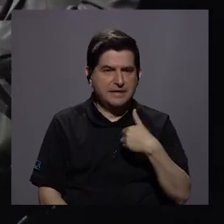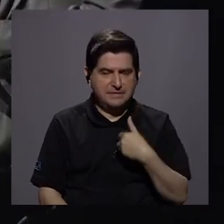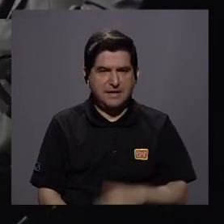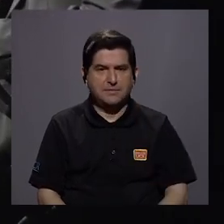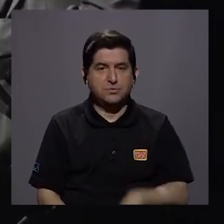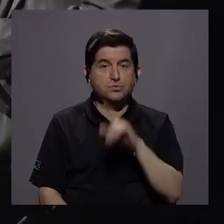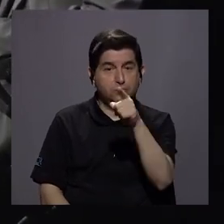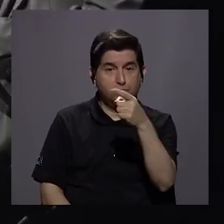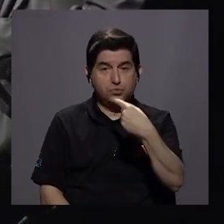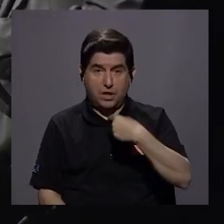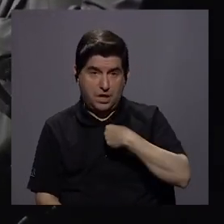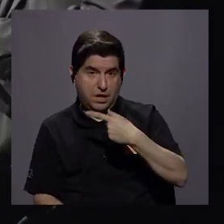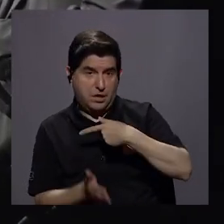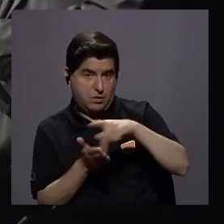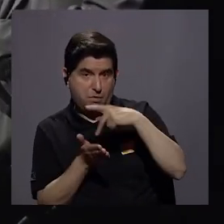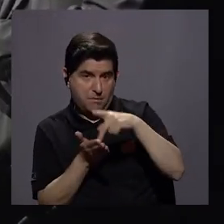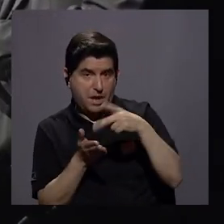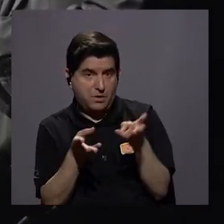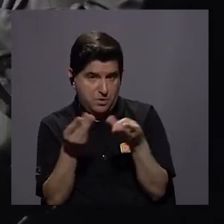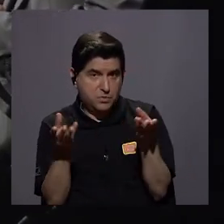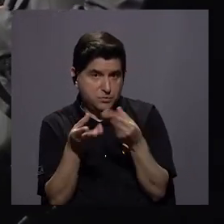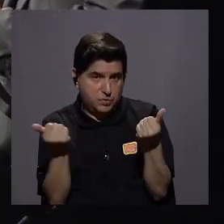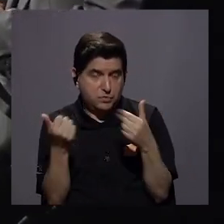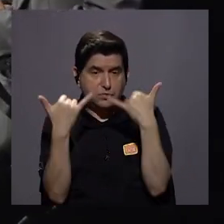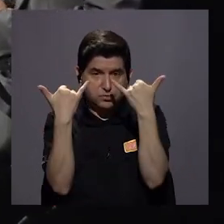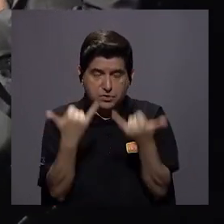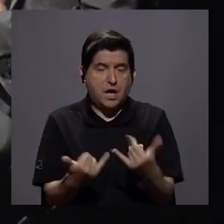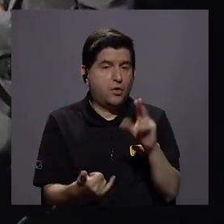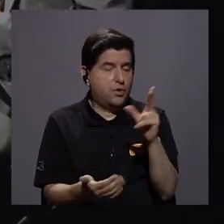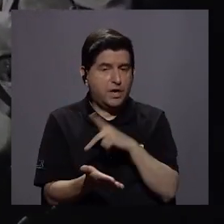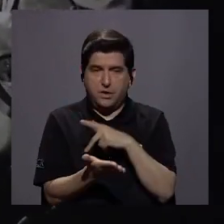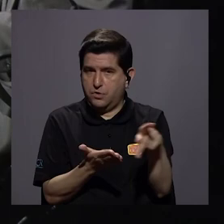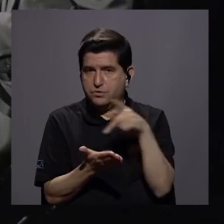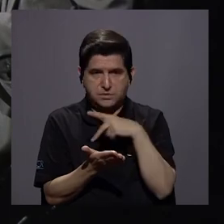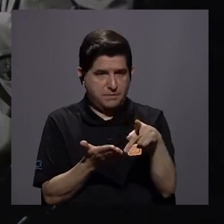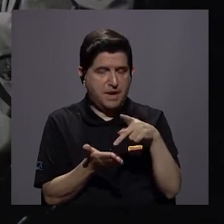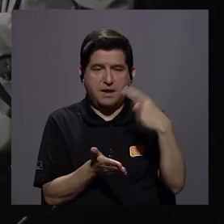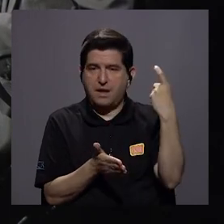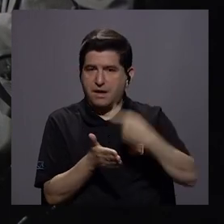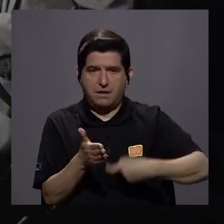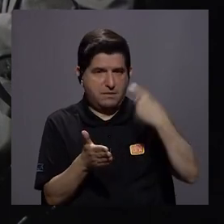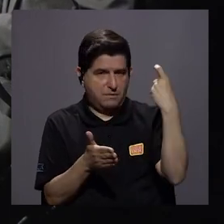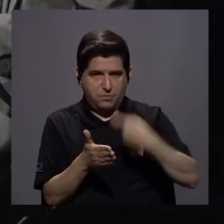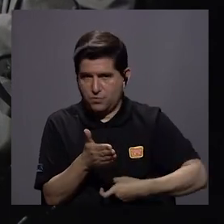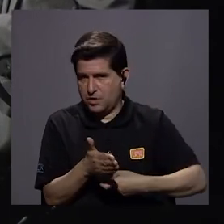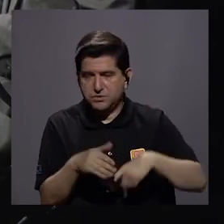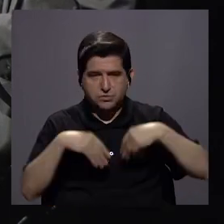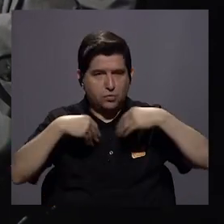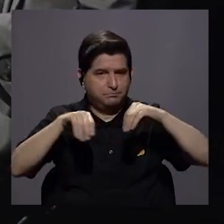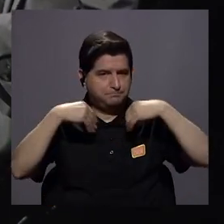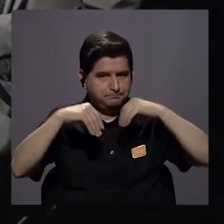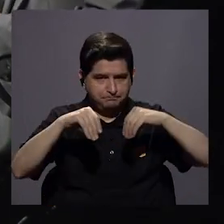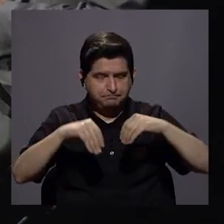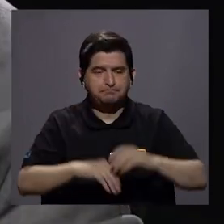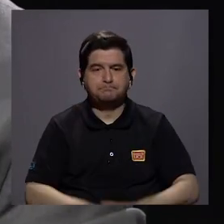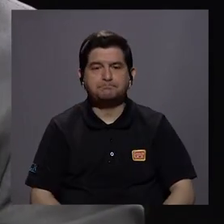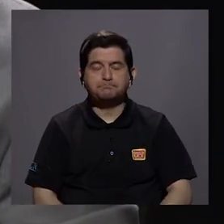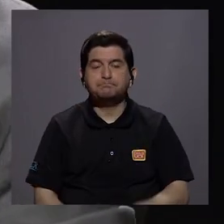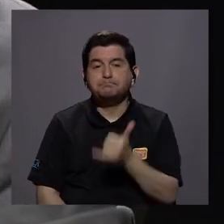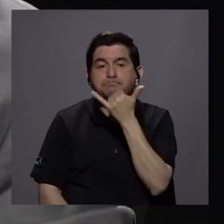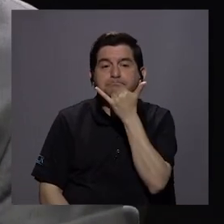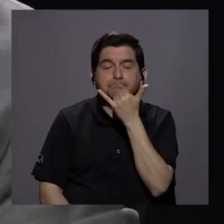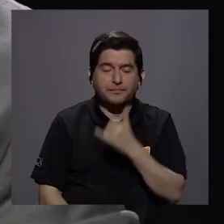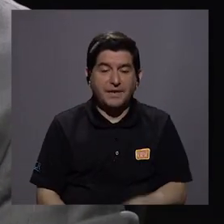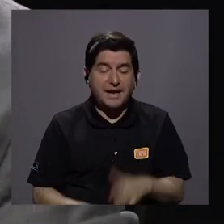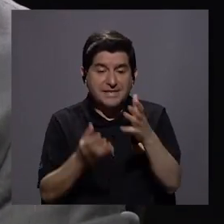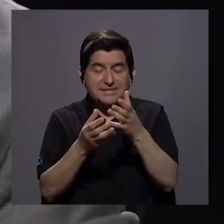estar pagando usted y yo esos productos que ahora no estamos pagando el impuesto de ventas. Entonces, resulta